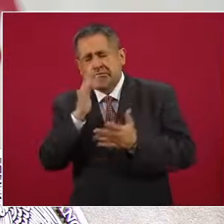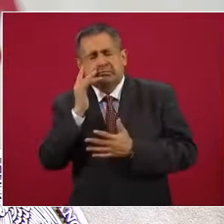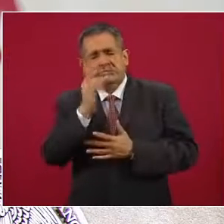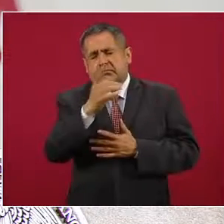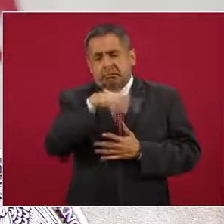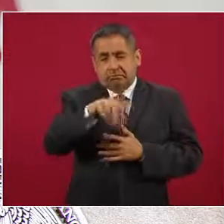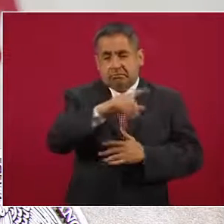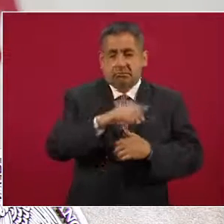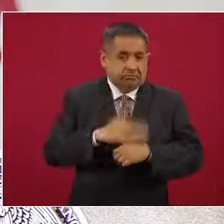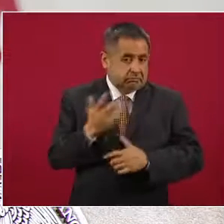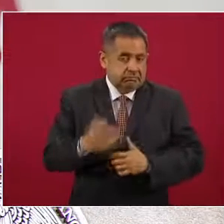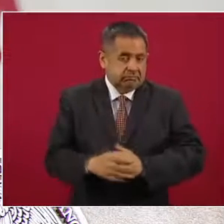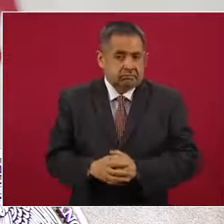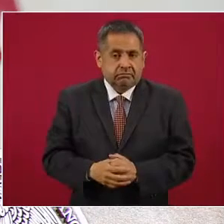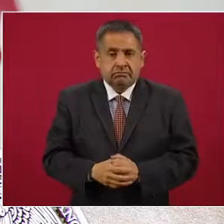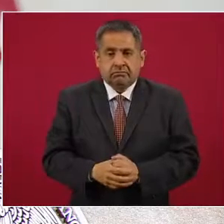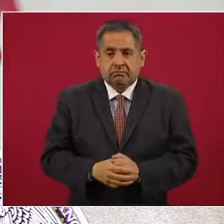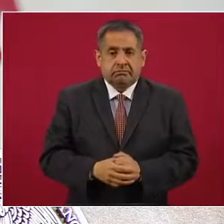Nos